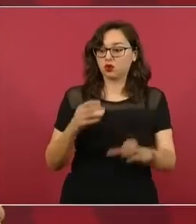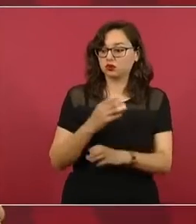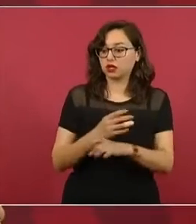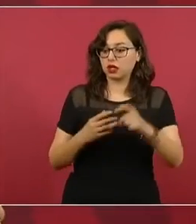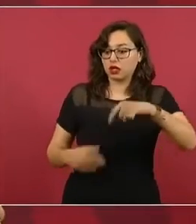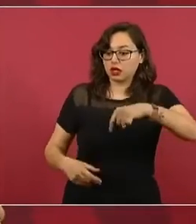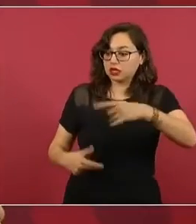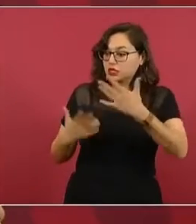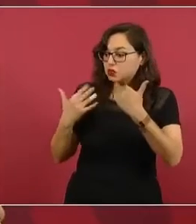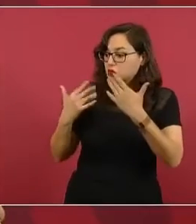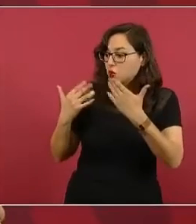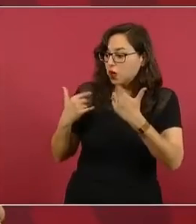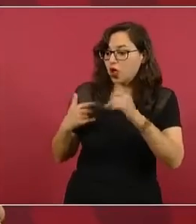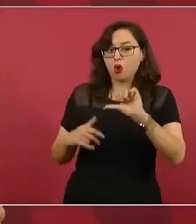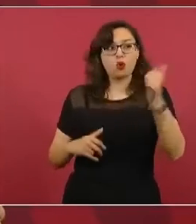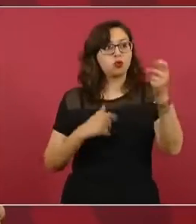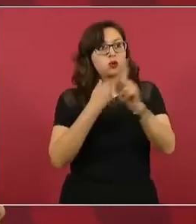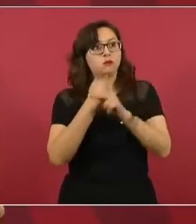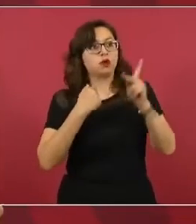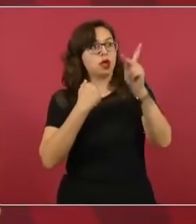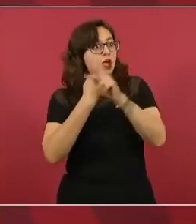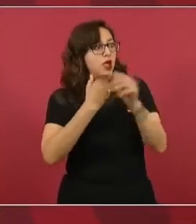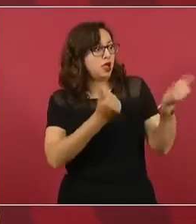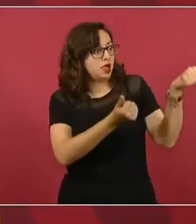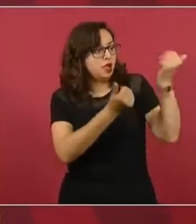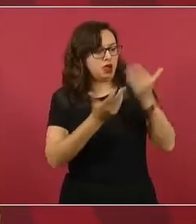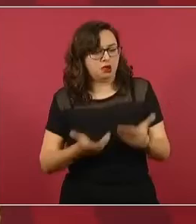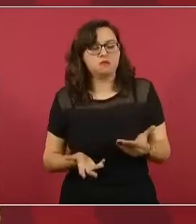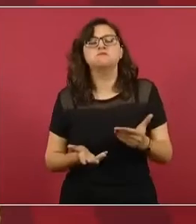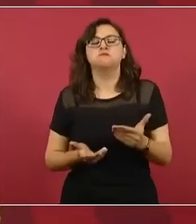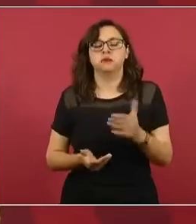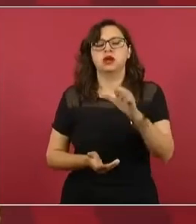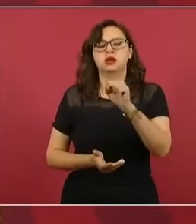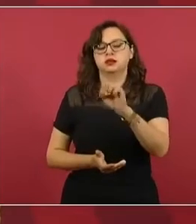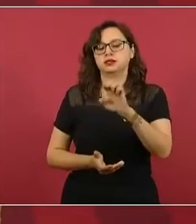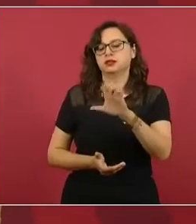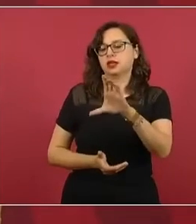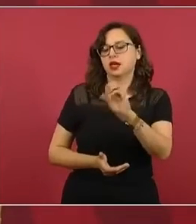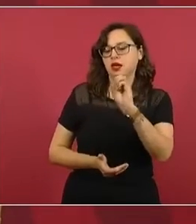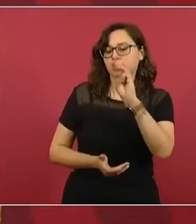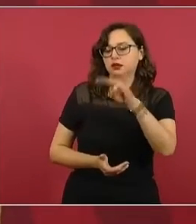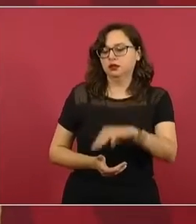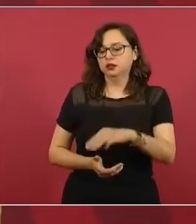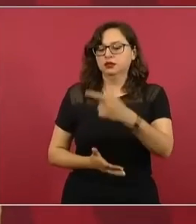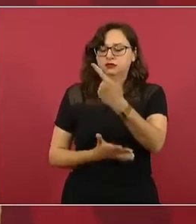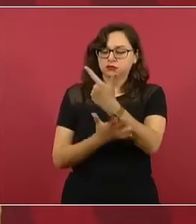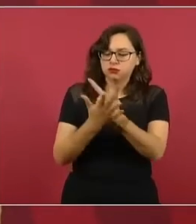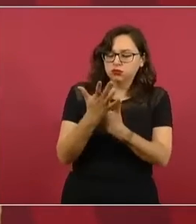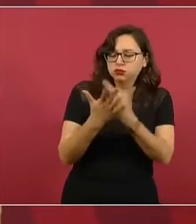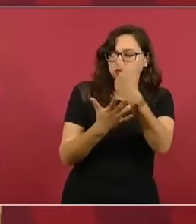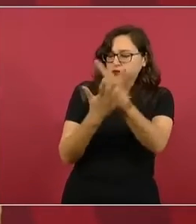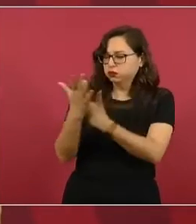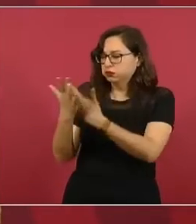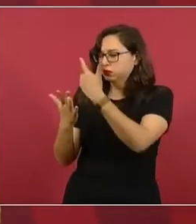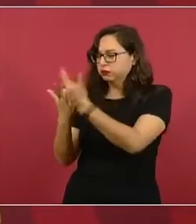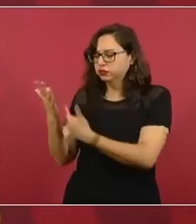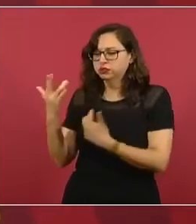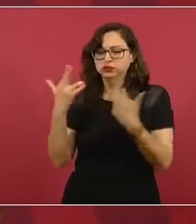la Secretaría de Economía va a revisar toda la